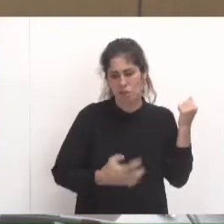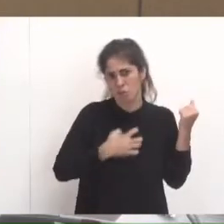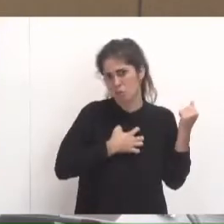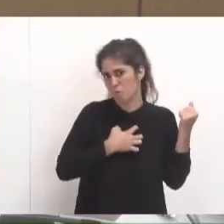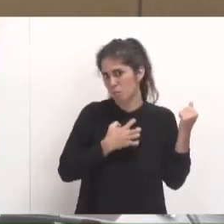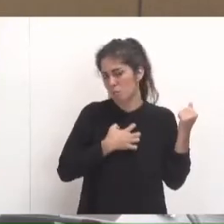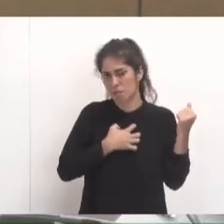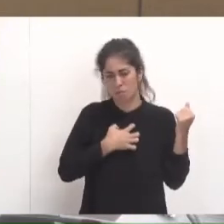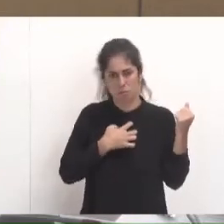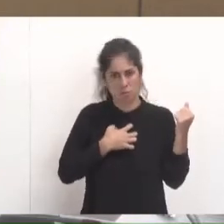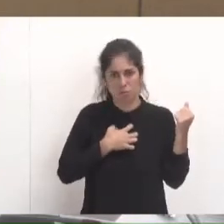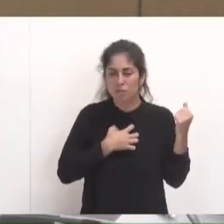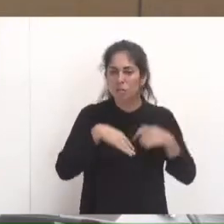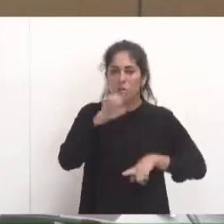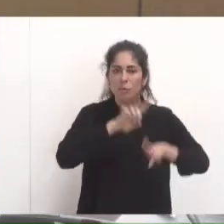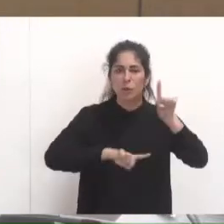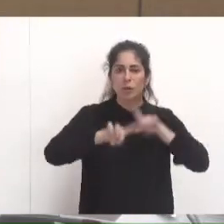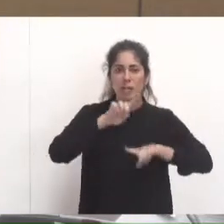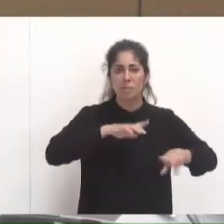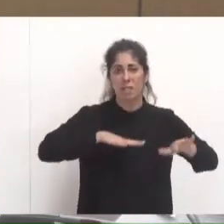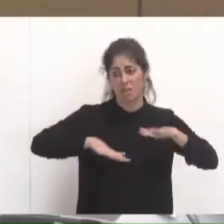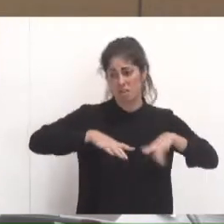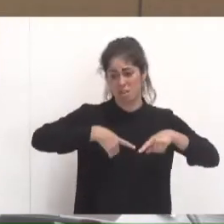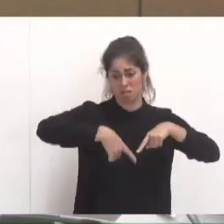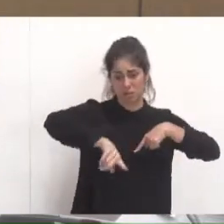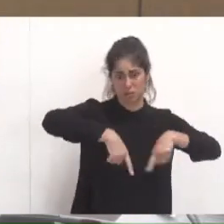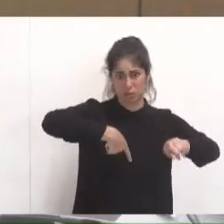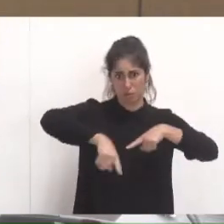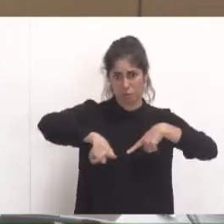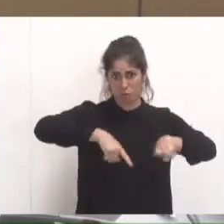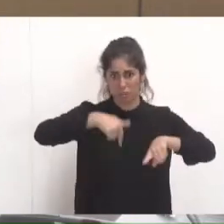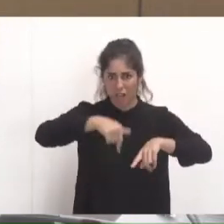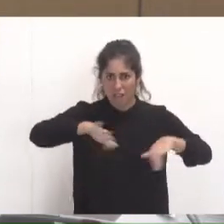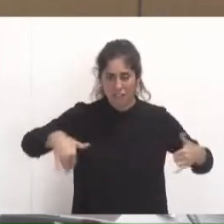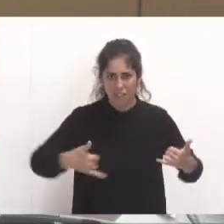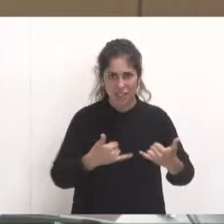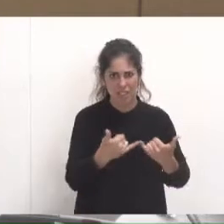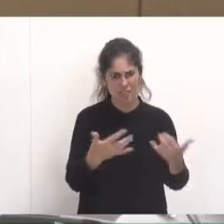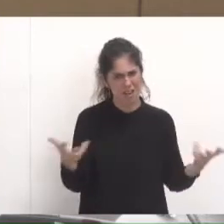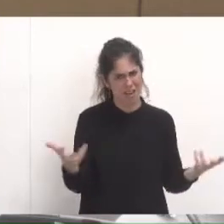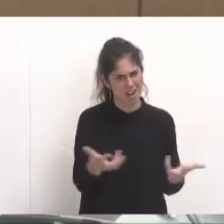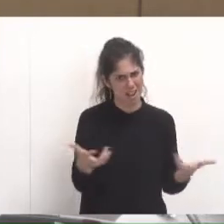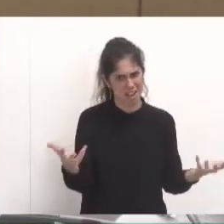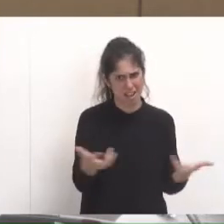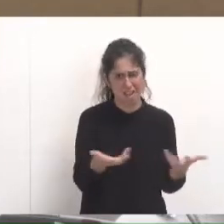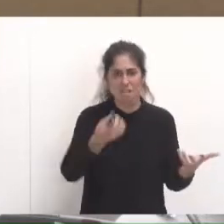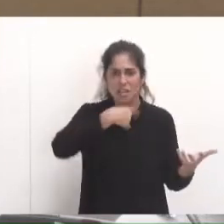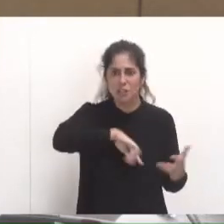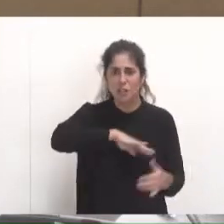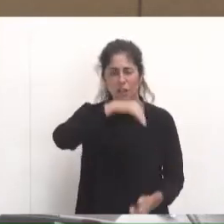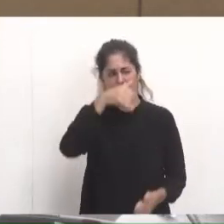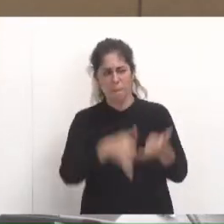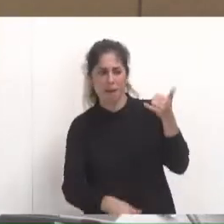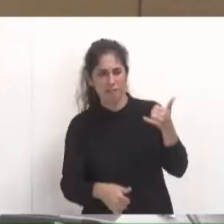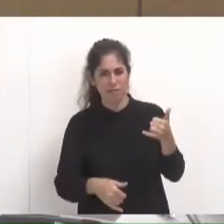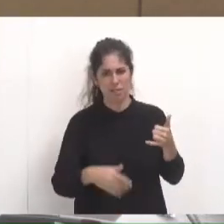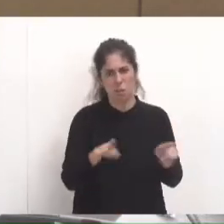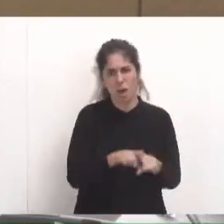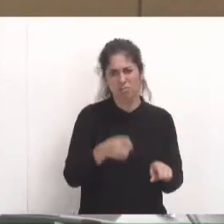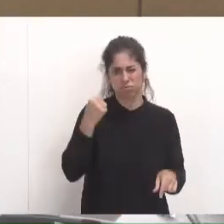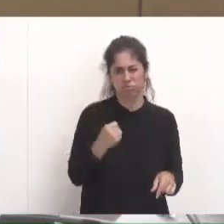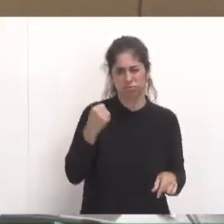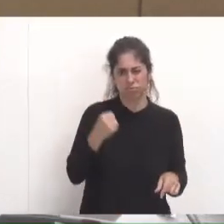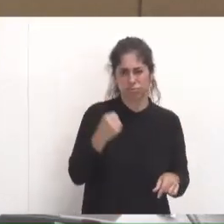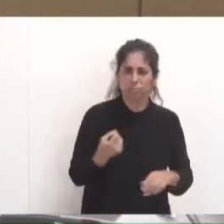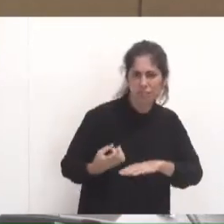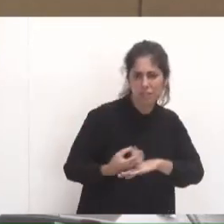equivocar. El problema de movilidad en la isla de Tenerife es muy grave y no nos podemos equivocar empeñándonos unos trenes que a lo mejor, y